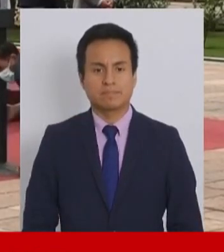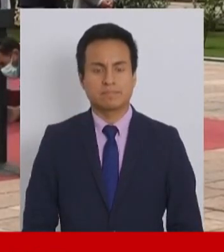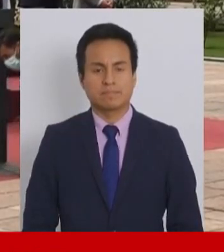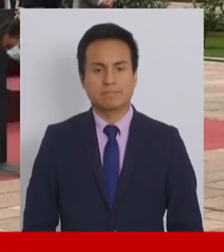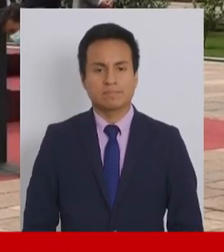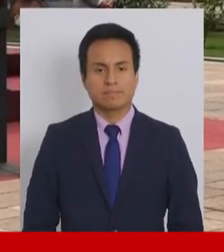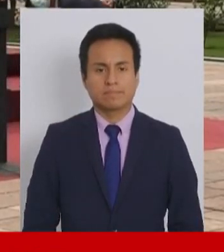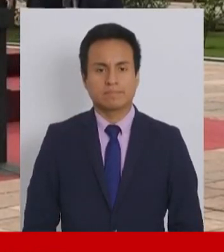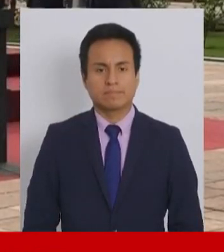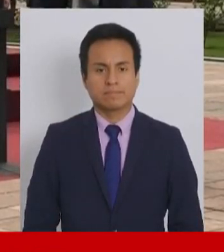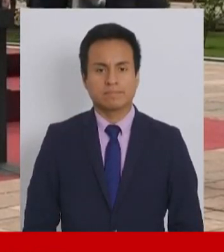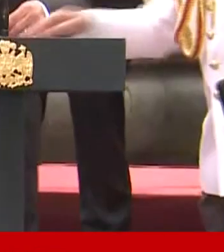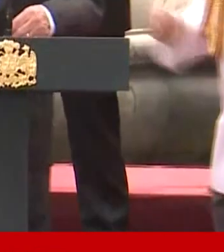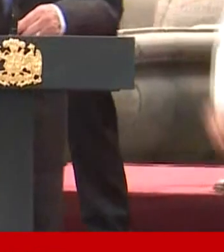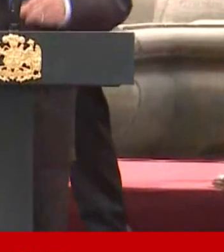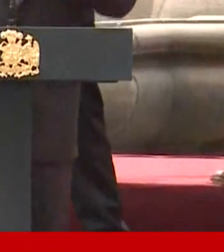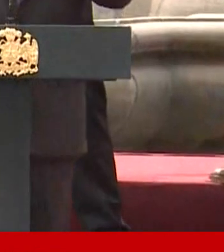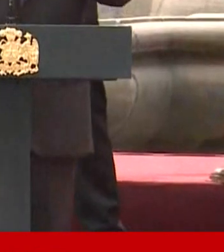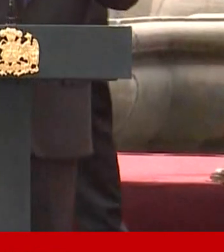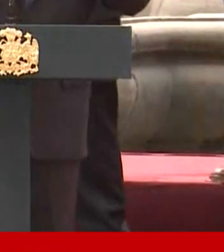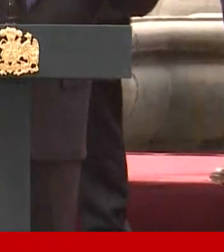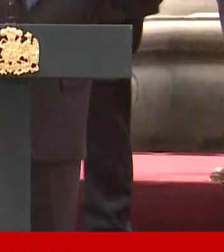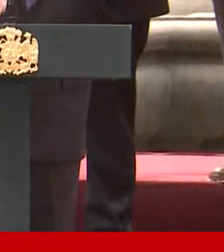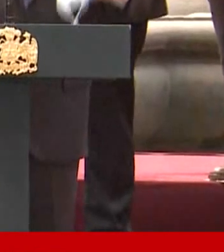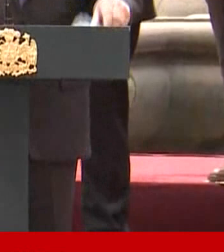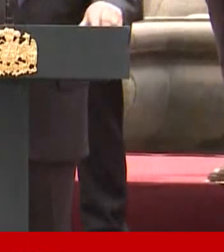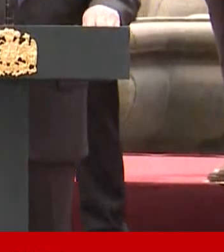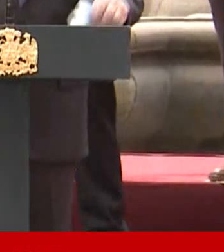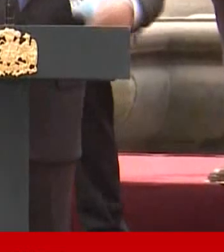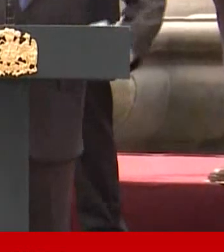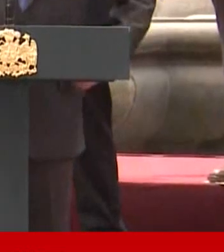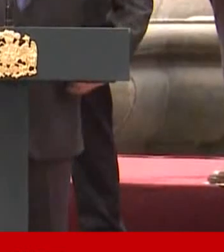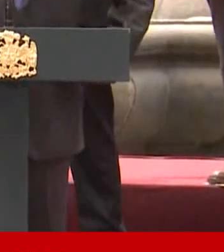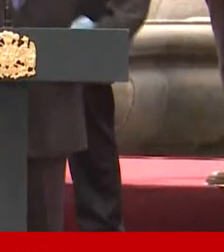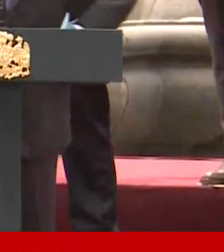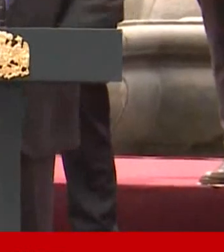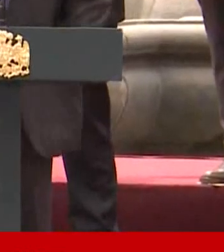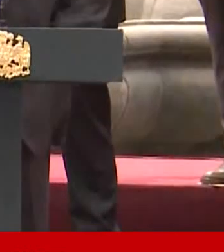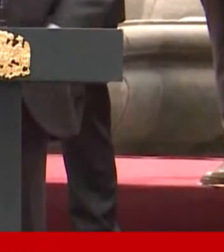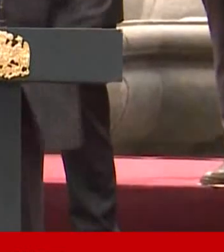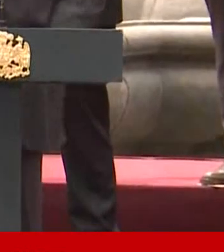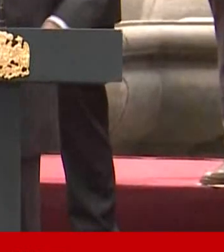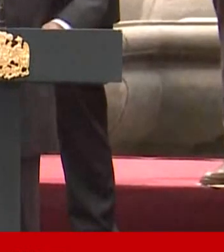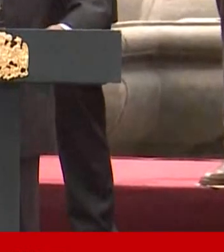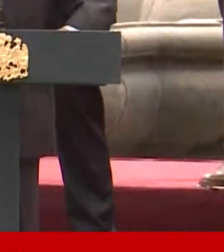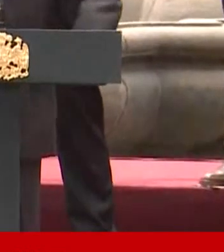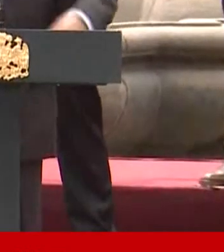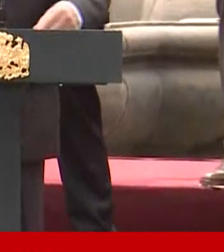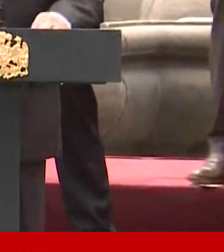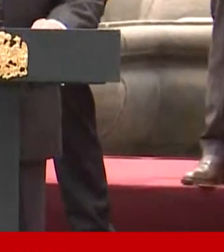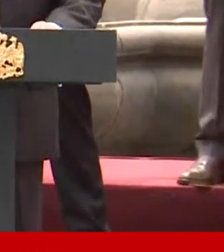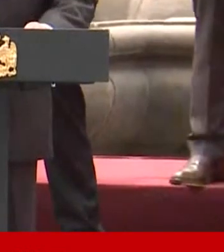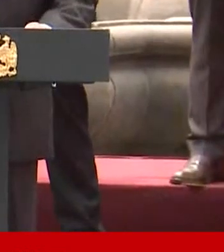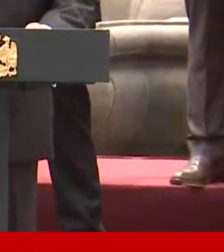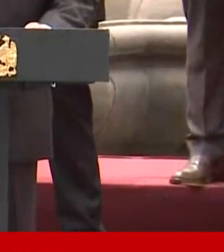argentina y la visita que se espera conjunta en las próximas horas su excelencia, al despacho del expresidente de Salvador Allende. Chile, señor escuchamos Sebastián a